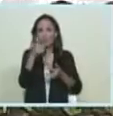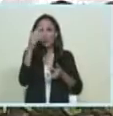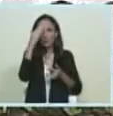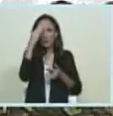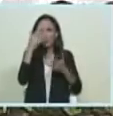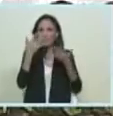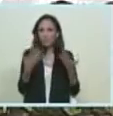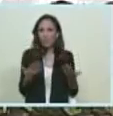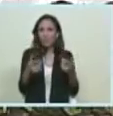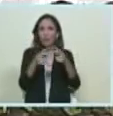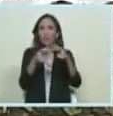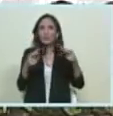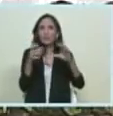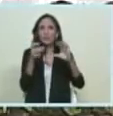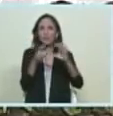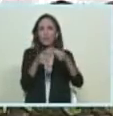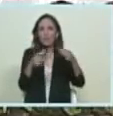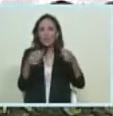El cestatique.